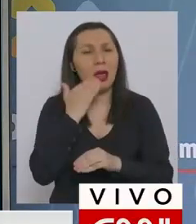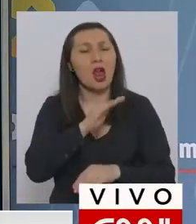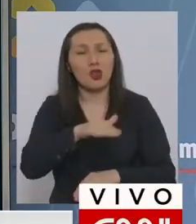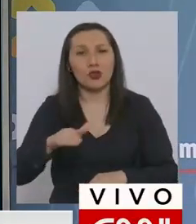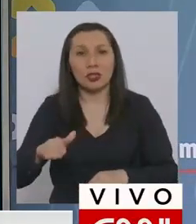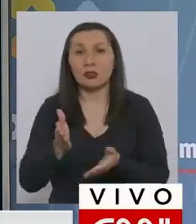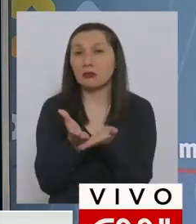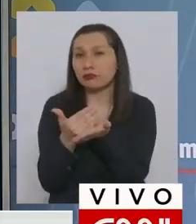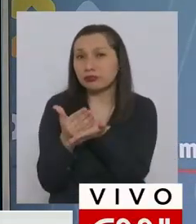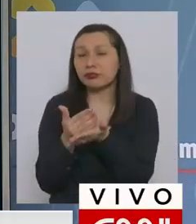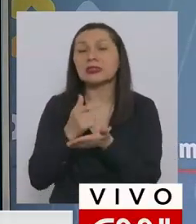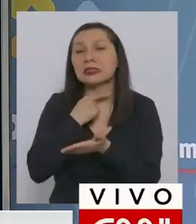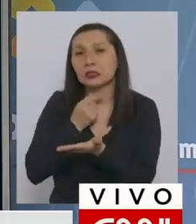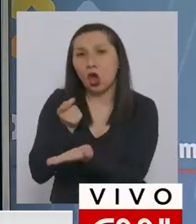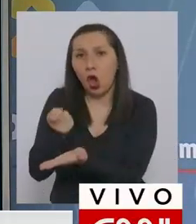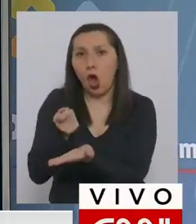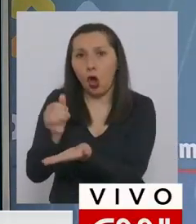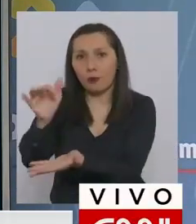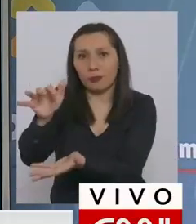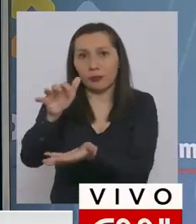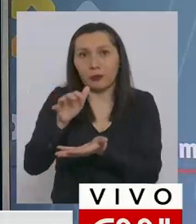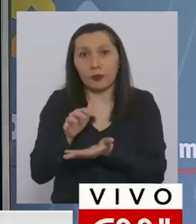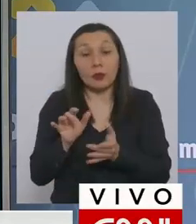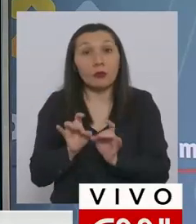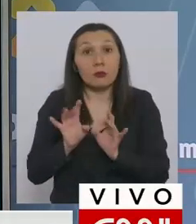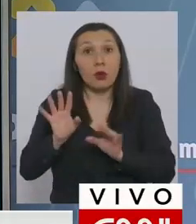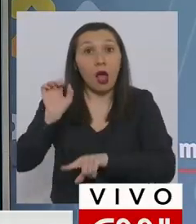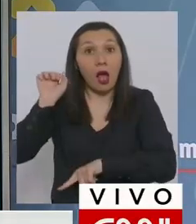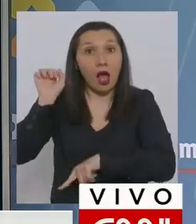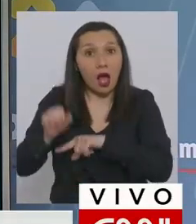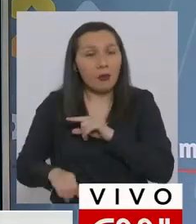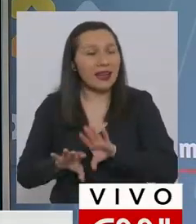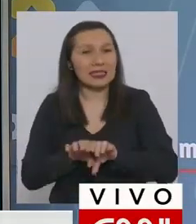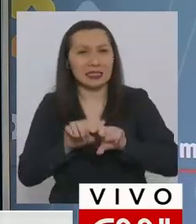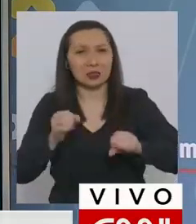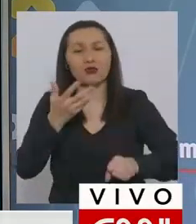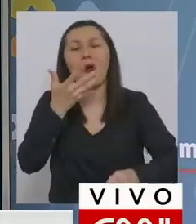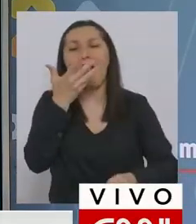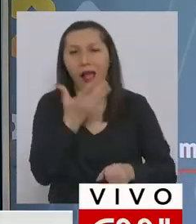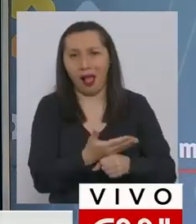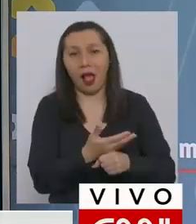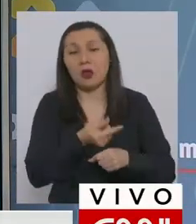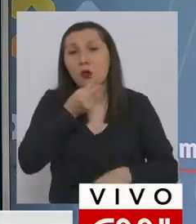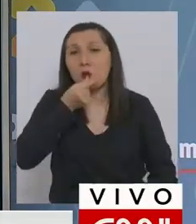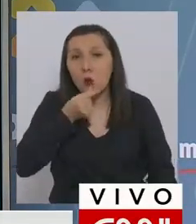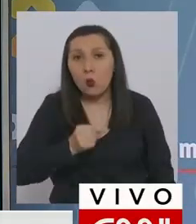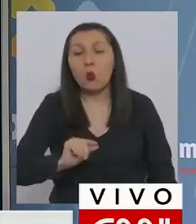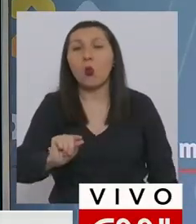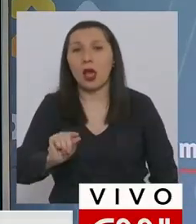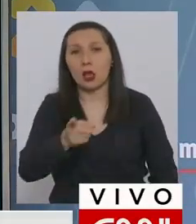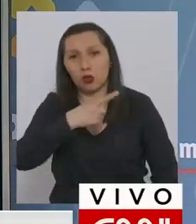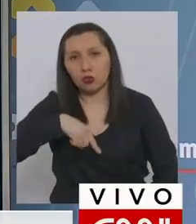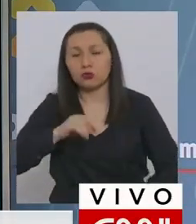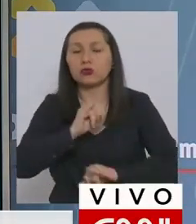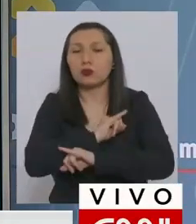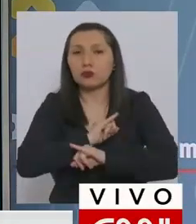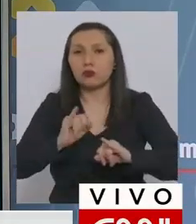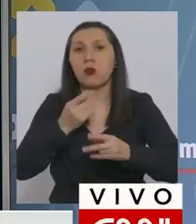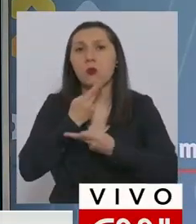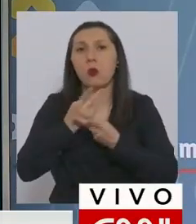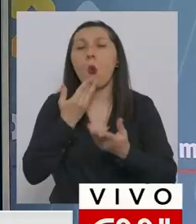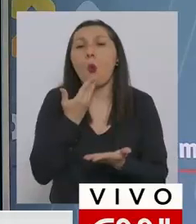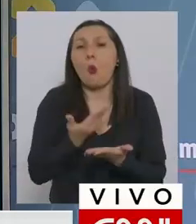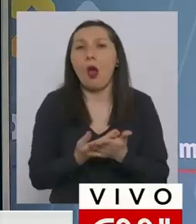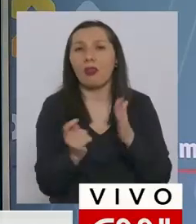un blanco predilecto para este virus, a quienes contagia más. Por lo tanto, es una muy buena noticia la que hoy acaba de dar